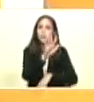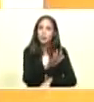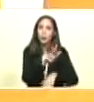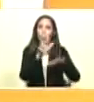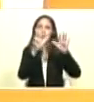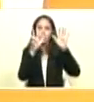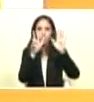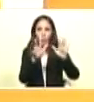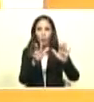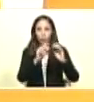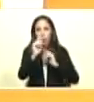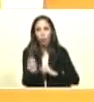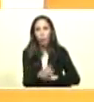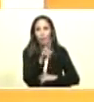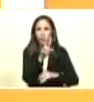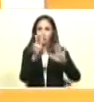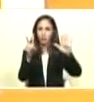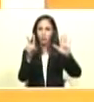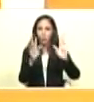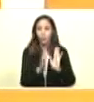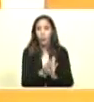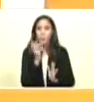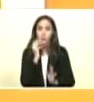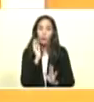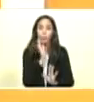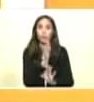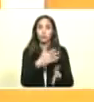58.25, o sea que el Petro es la base,